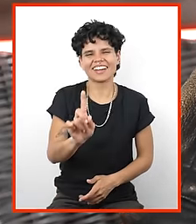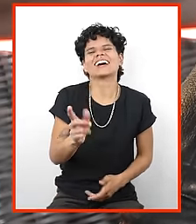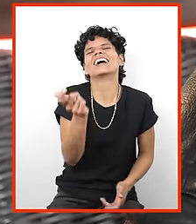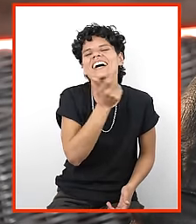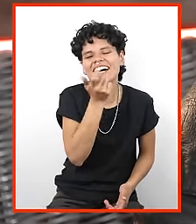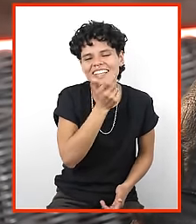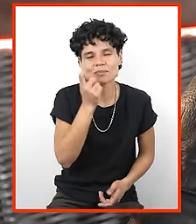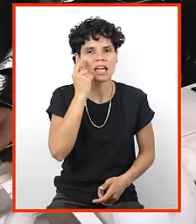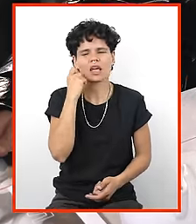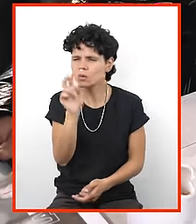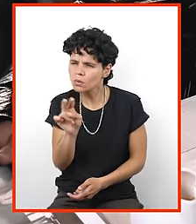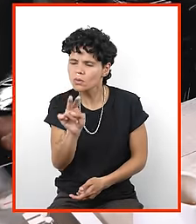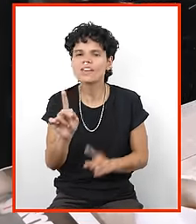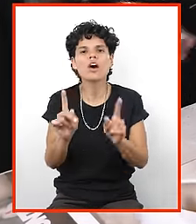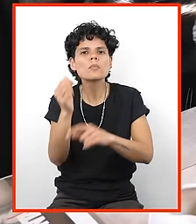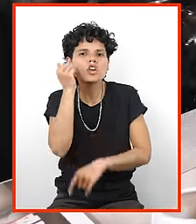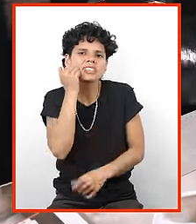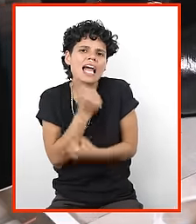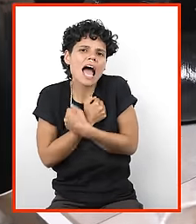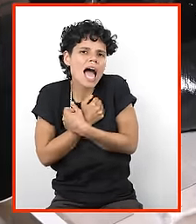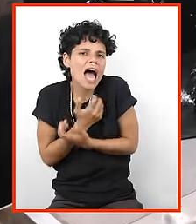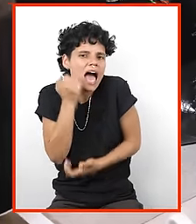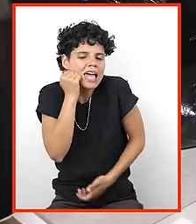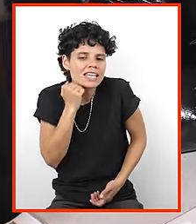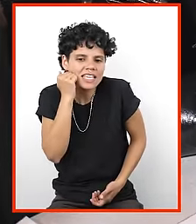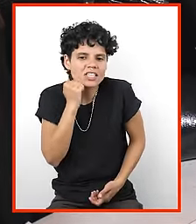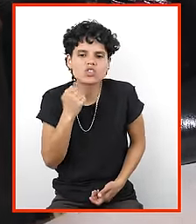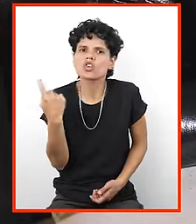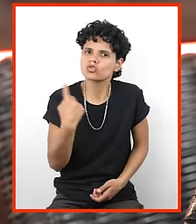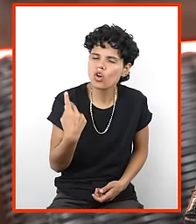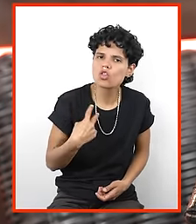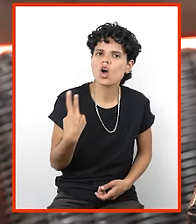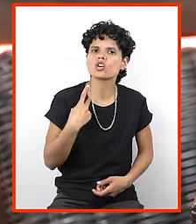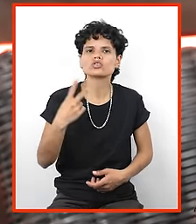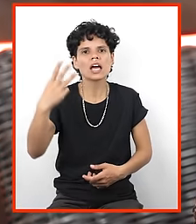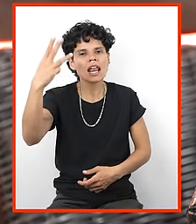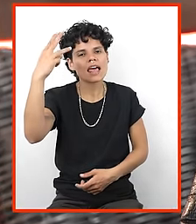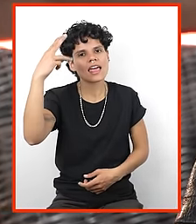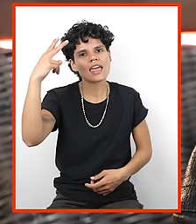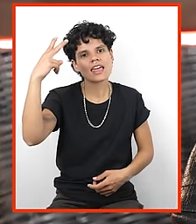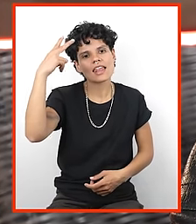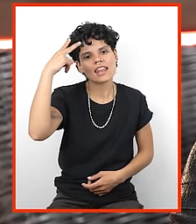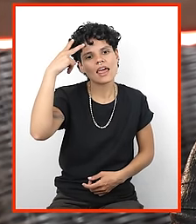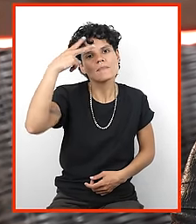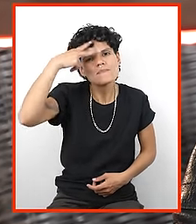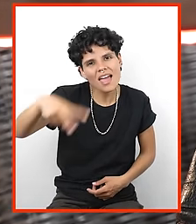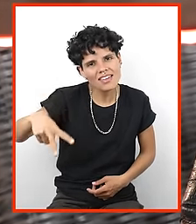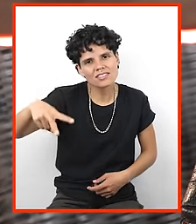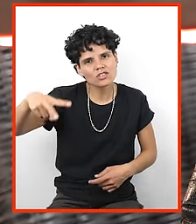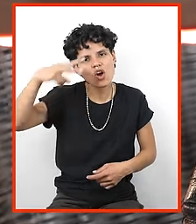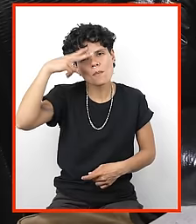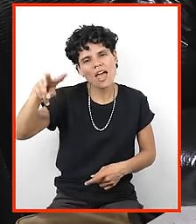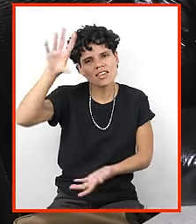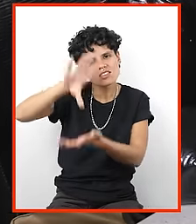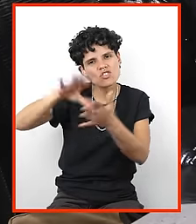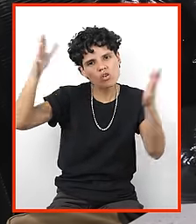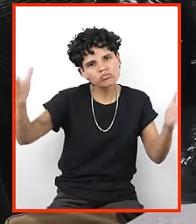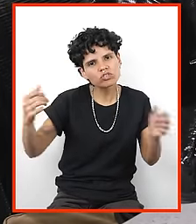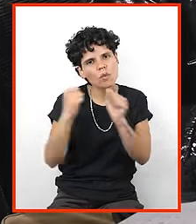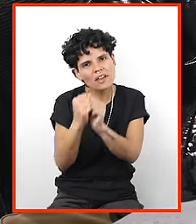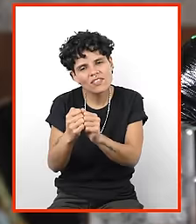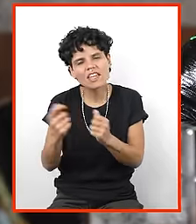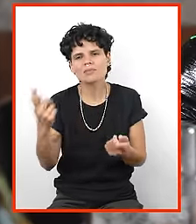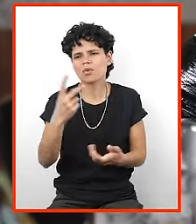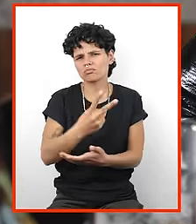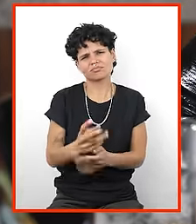cachai. No, pero las quiero. Con la Trini estuvimos en México. He compartido. Es una gran artista. La quiero